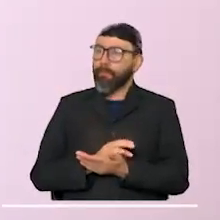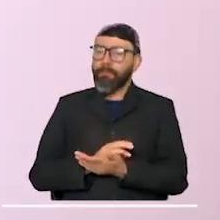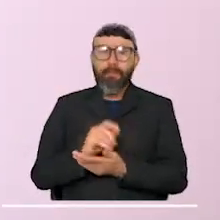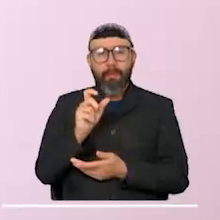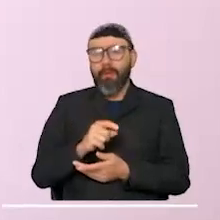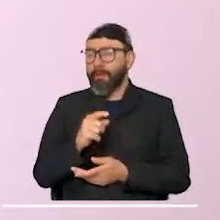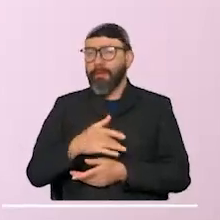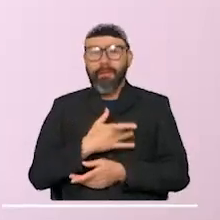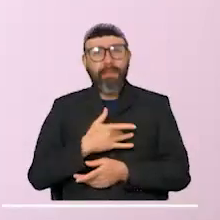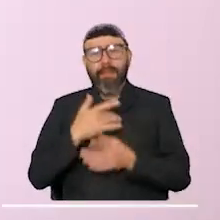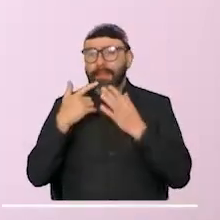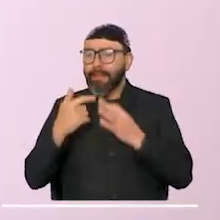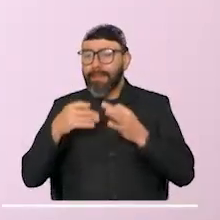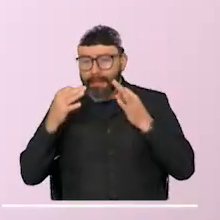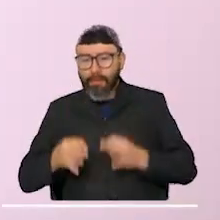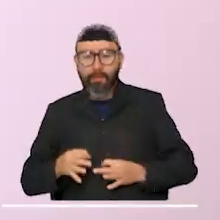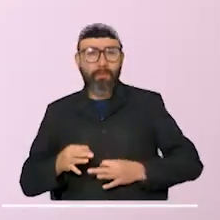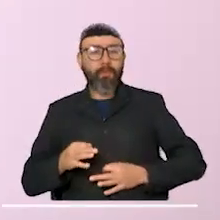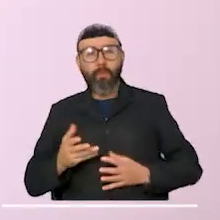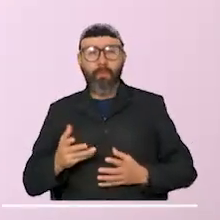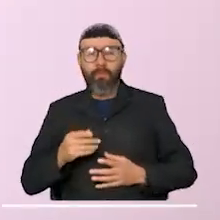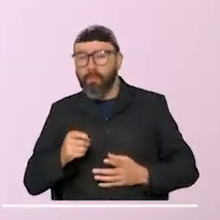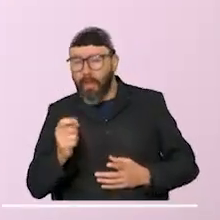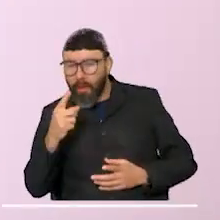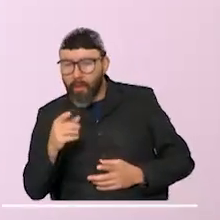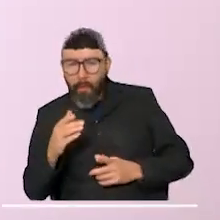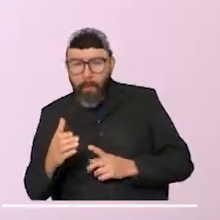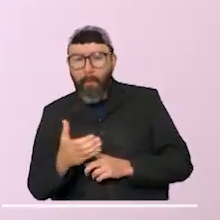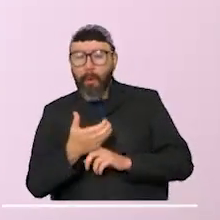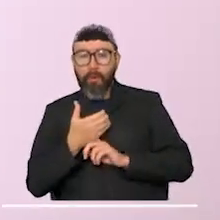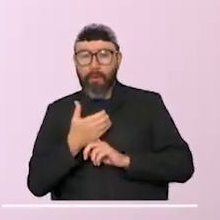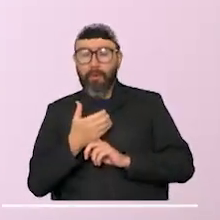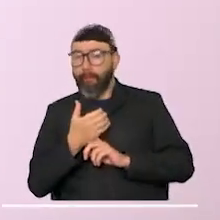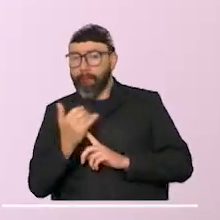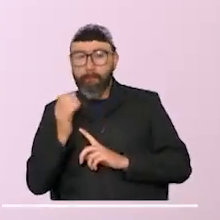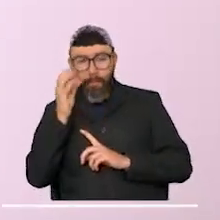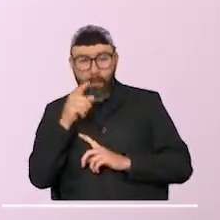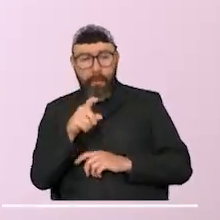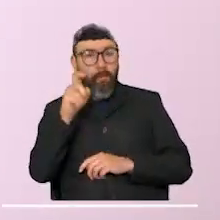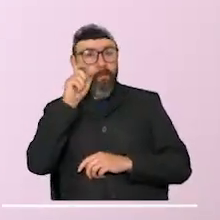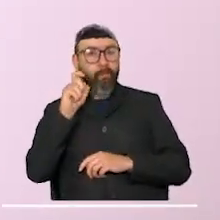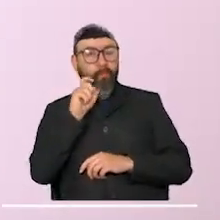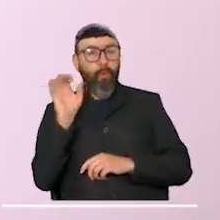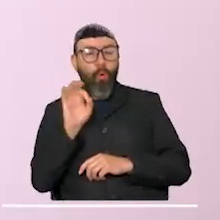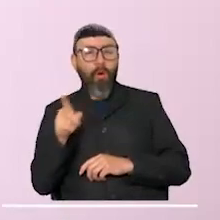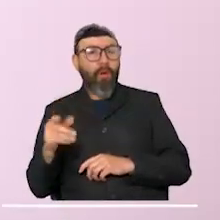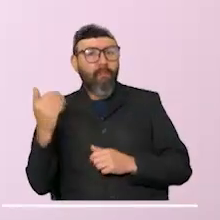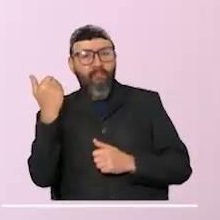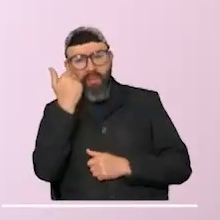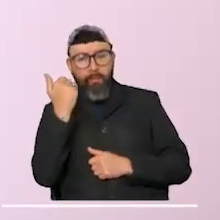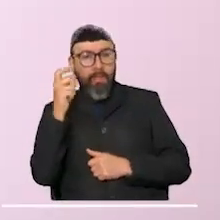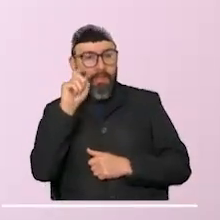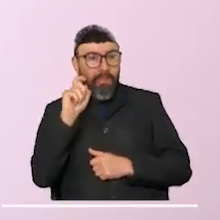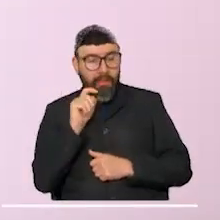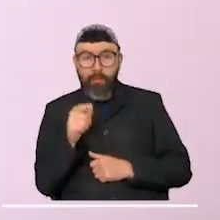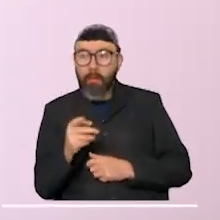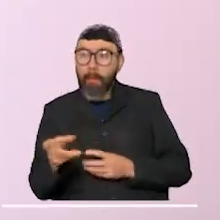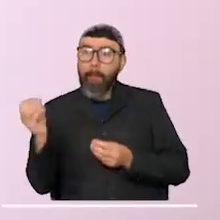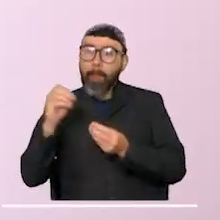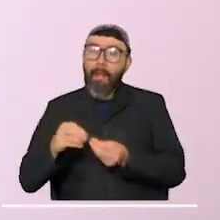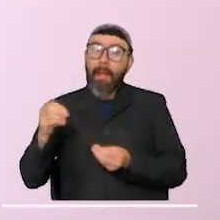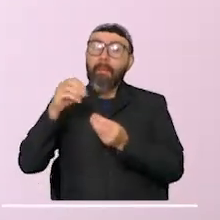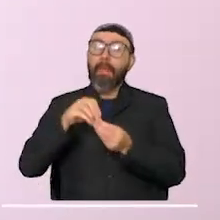respecto a la otra pareja o de todas formas por protección frente a embarazo o enfermedades sexuales entonces existen otras opciones entonces